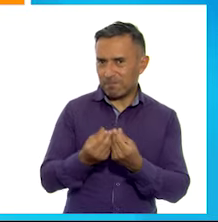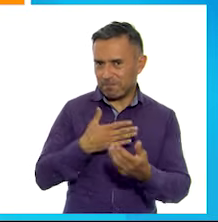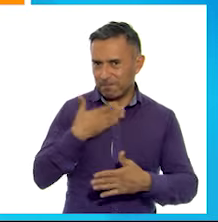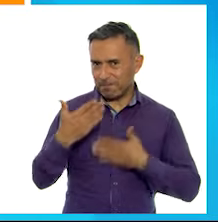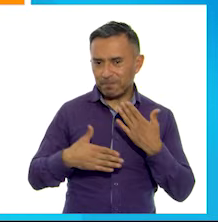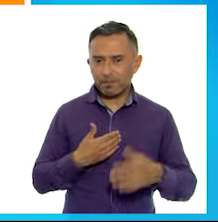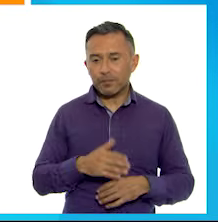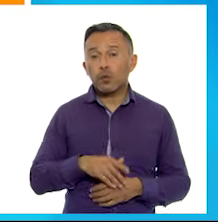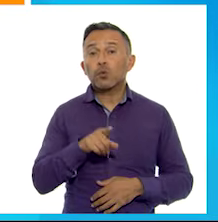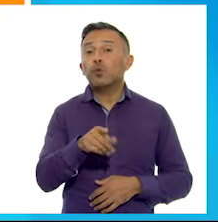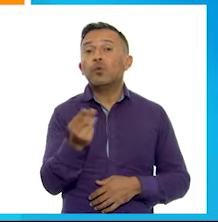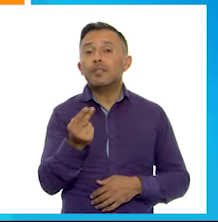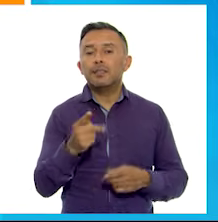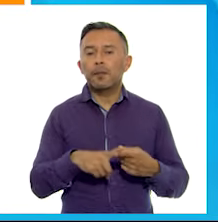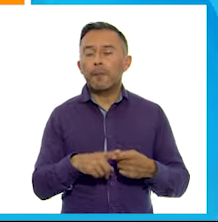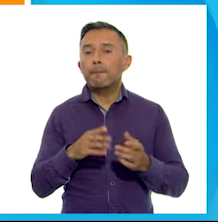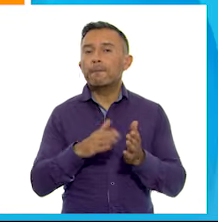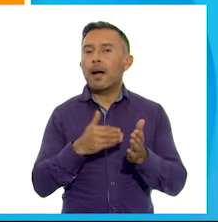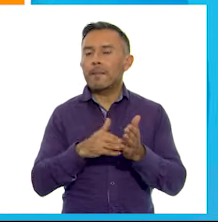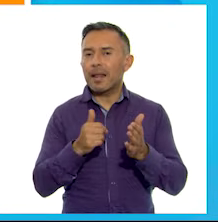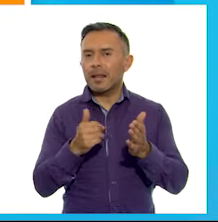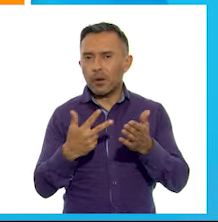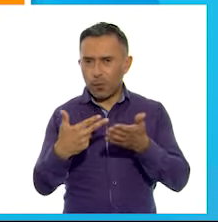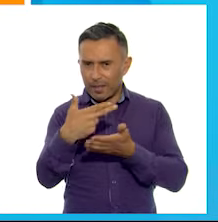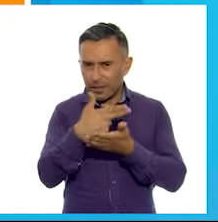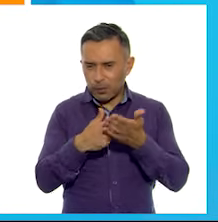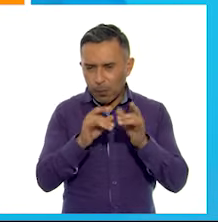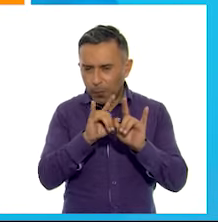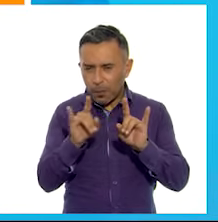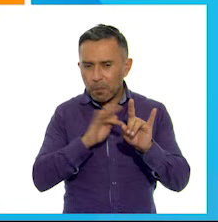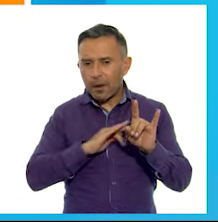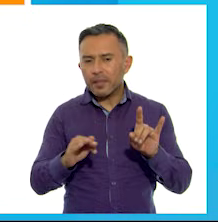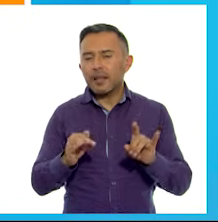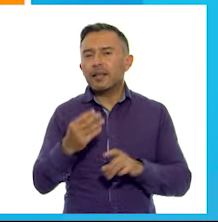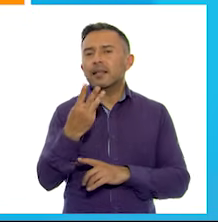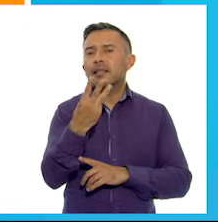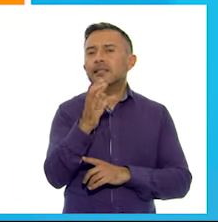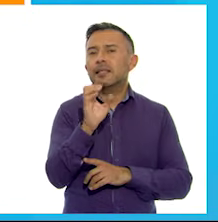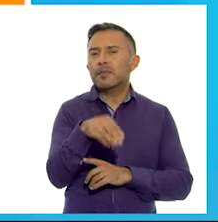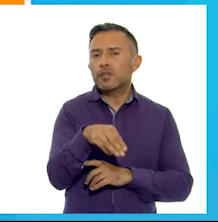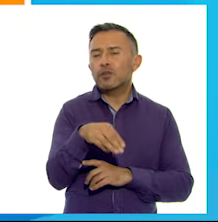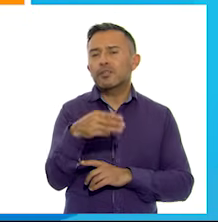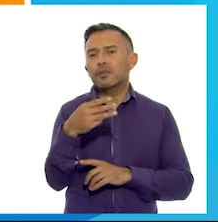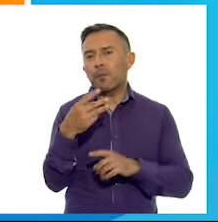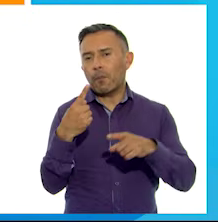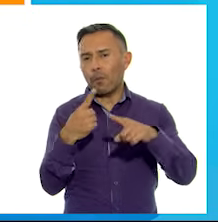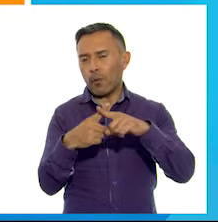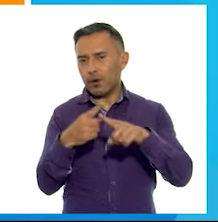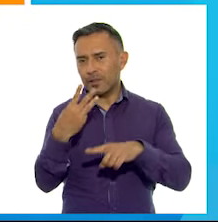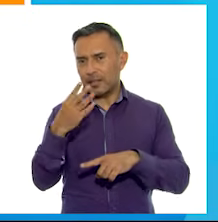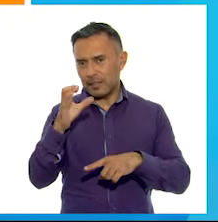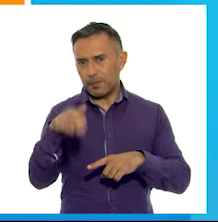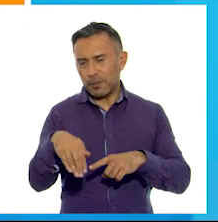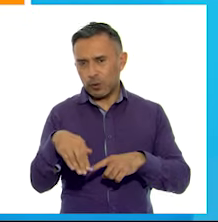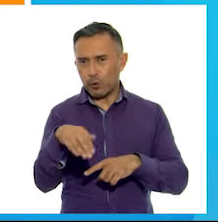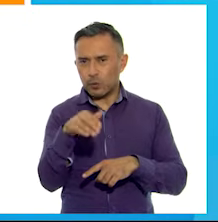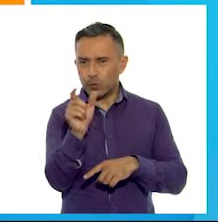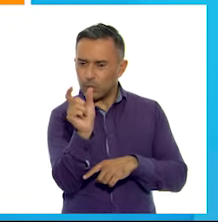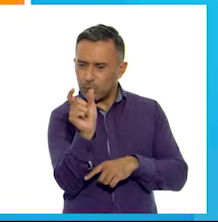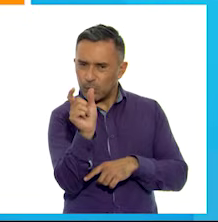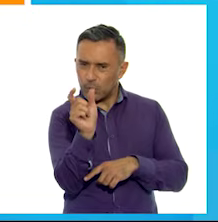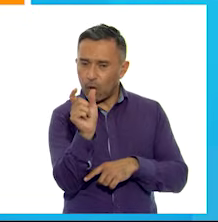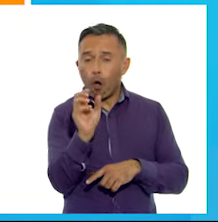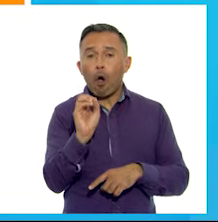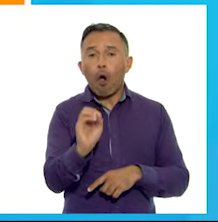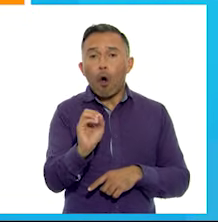Solo necesitas cuadritos de papel aproximadamente de 3 centímetros por 3 centímetros. O puedes dibujar y